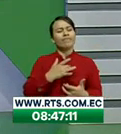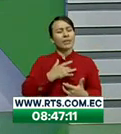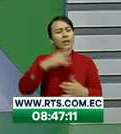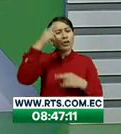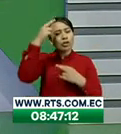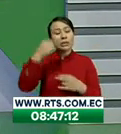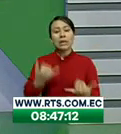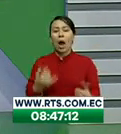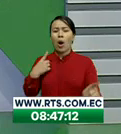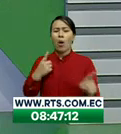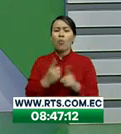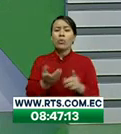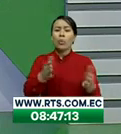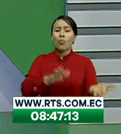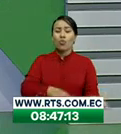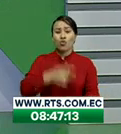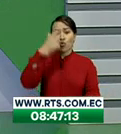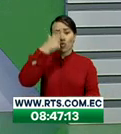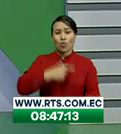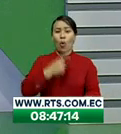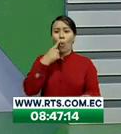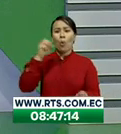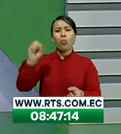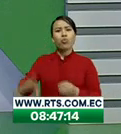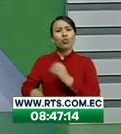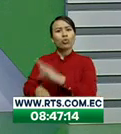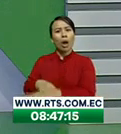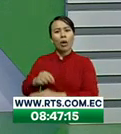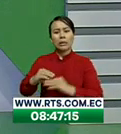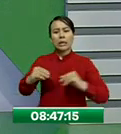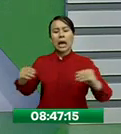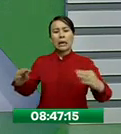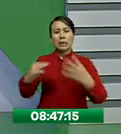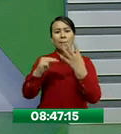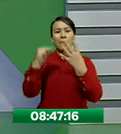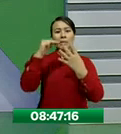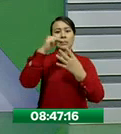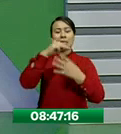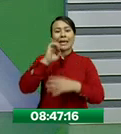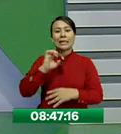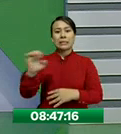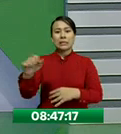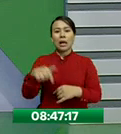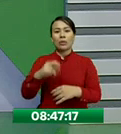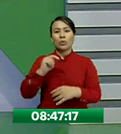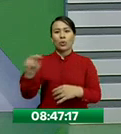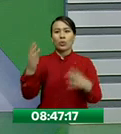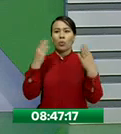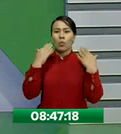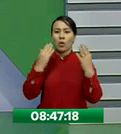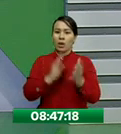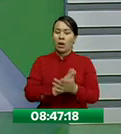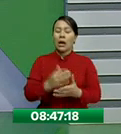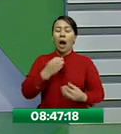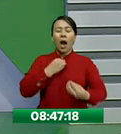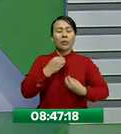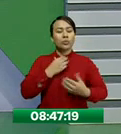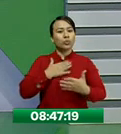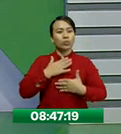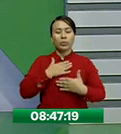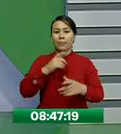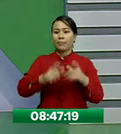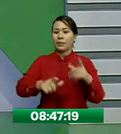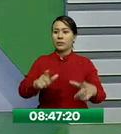hallan a un hombre muerto en un terreno baldío ubicado en Mapasingue Este, al norte de Guayaquil. El hecho alarmó a los habitantes del